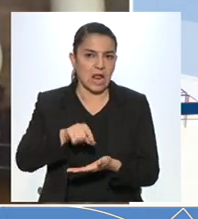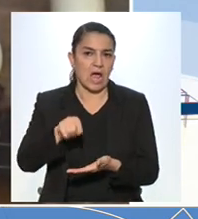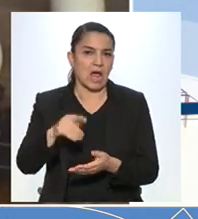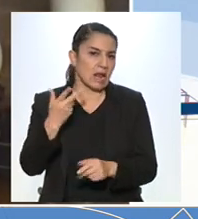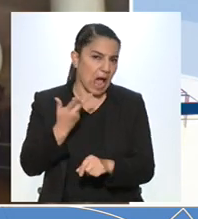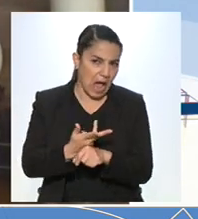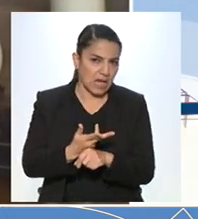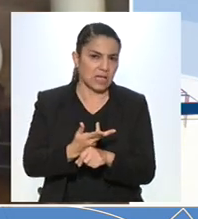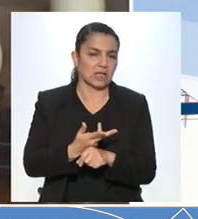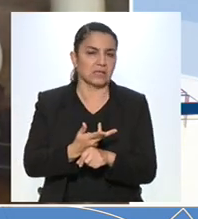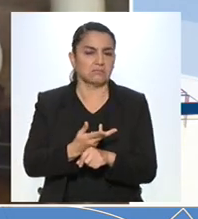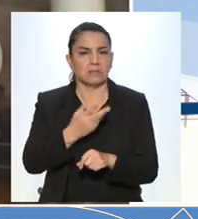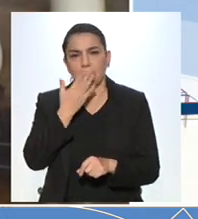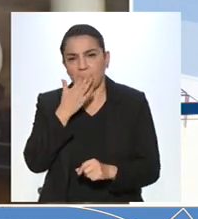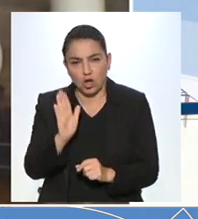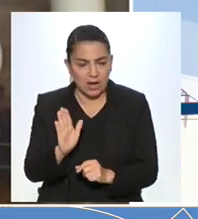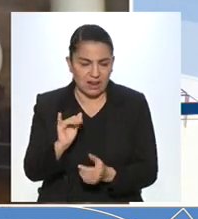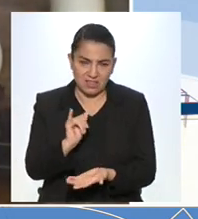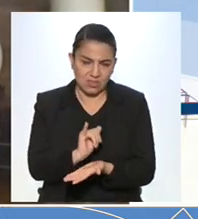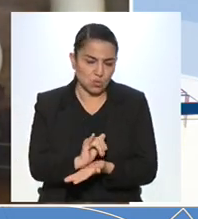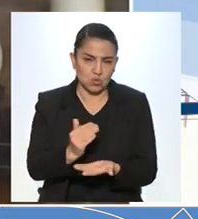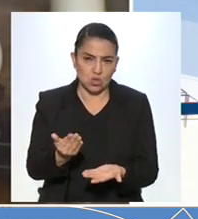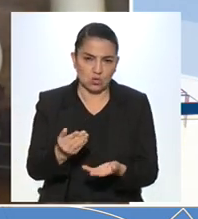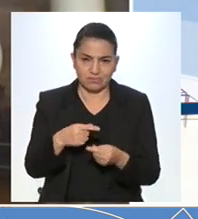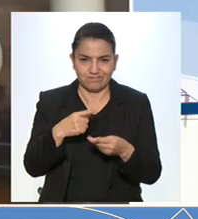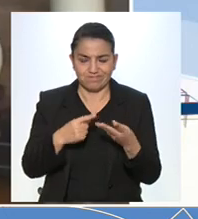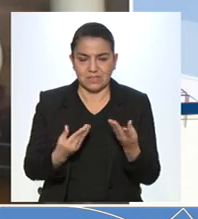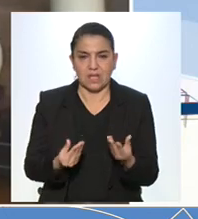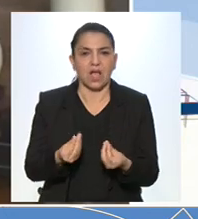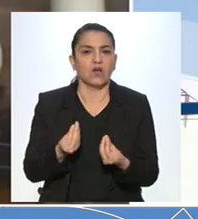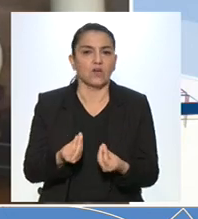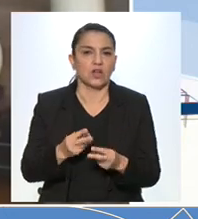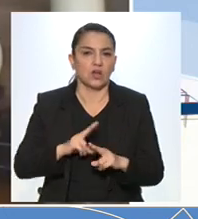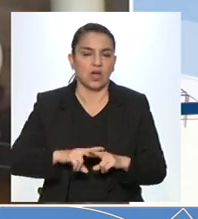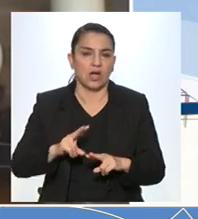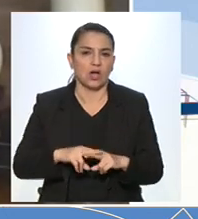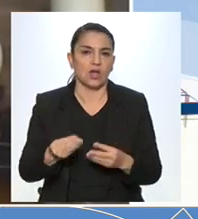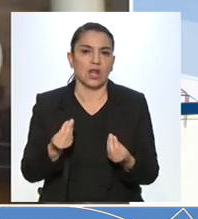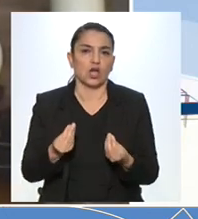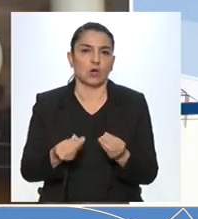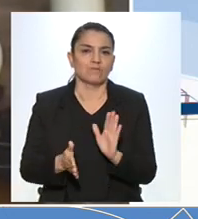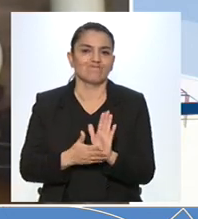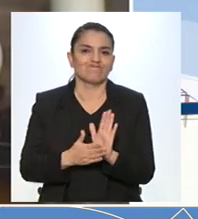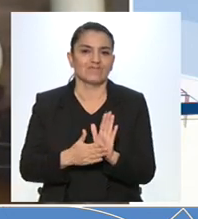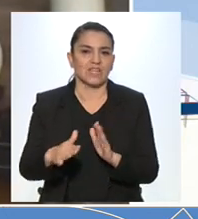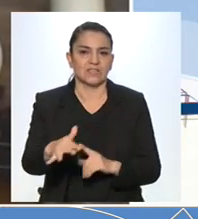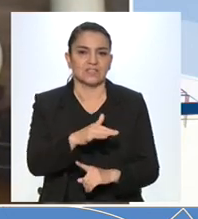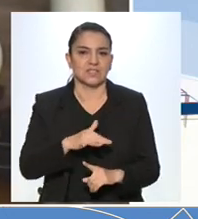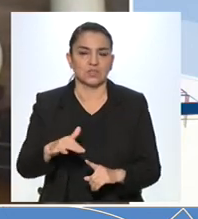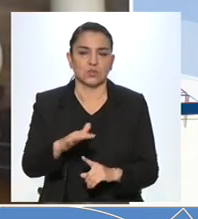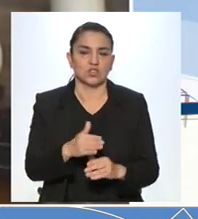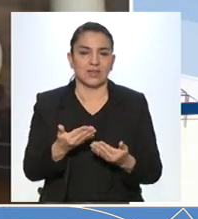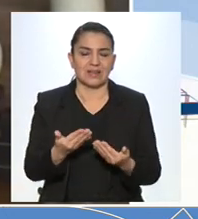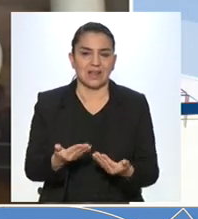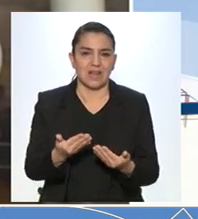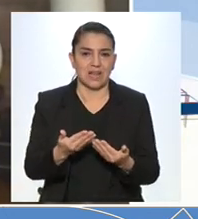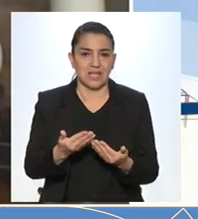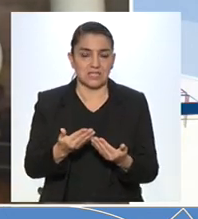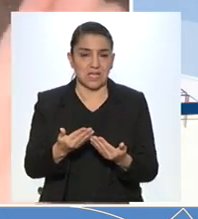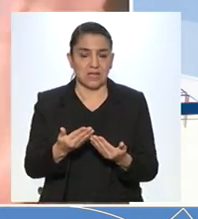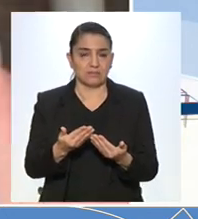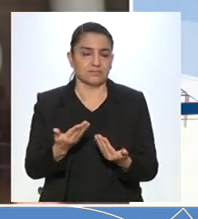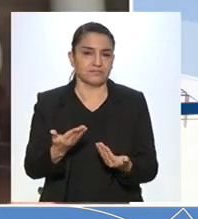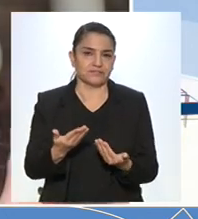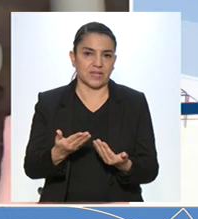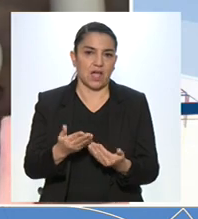se mejorará, etcétera. Pero bueno, ahora estamos entonces en la prueba de cómo son las situaciones. Y creo que desde ese punto de vista el rol del banco,